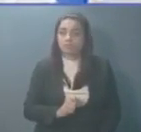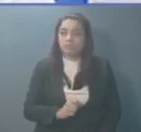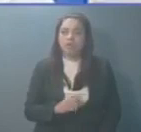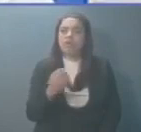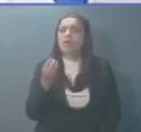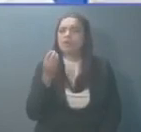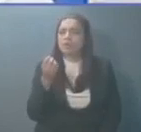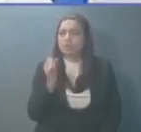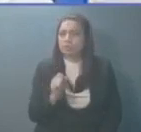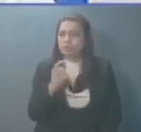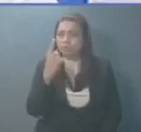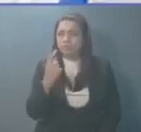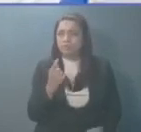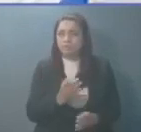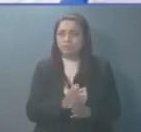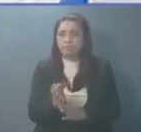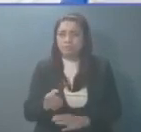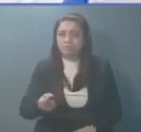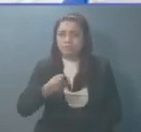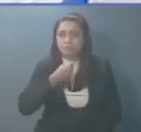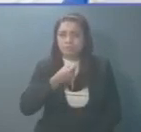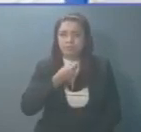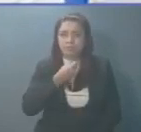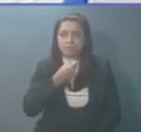¿Cómo puede un periodista